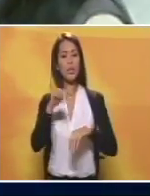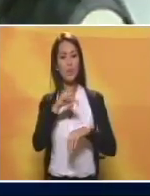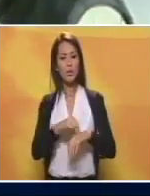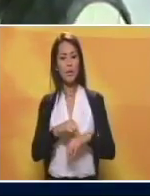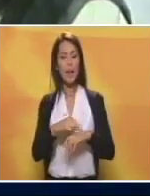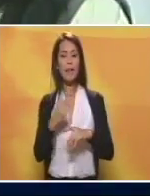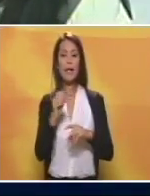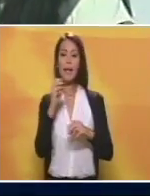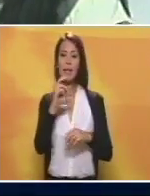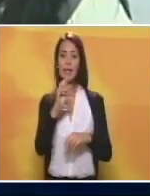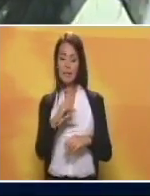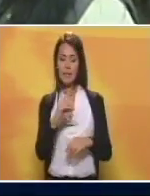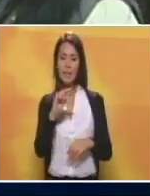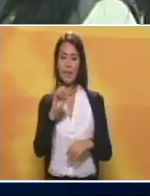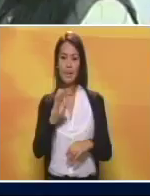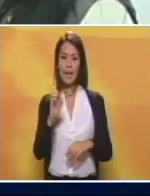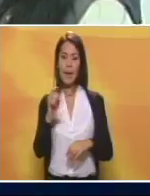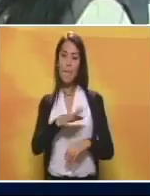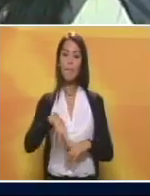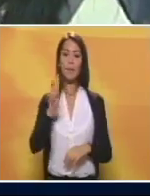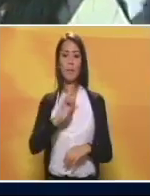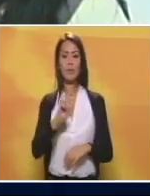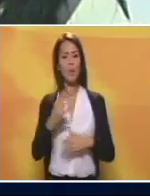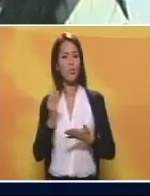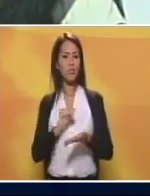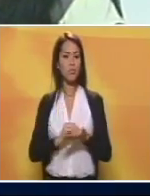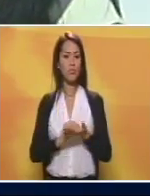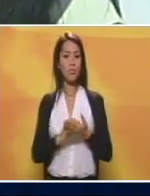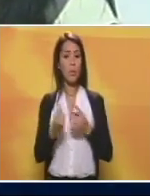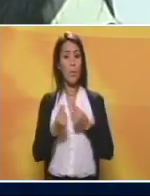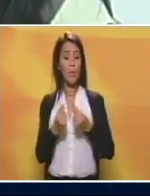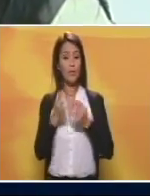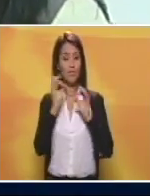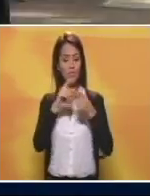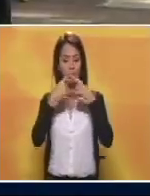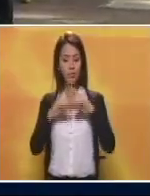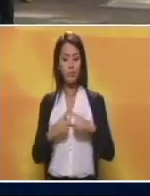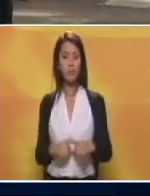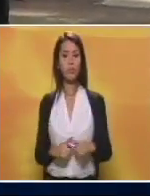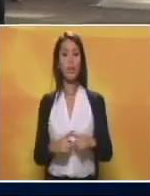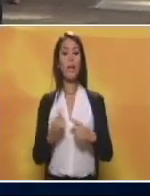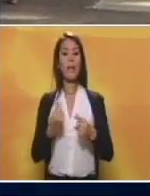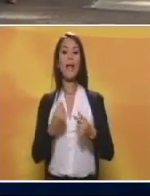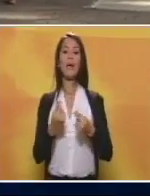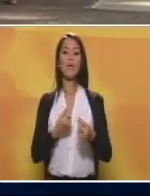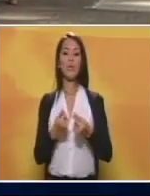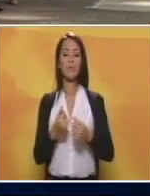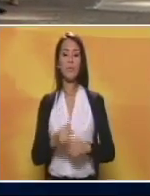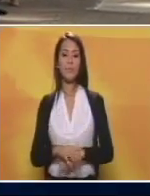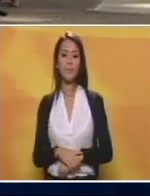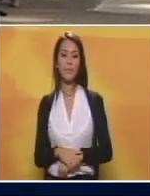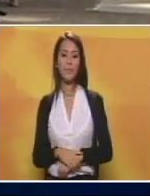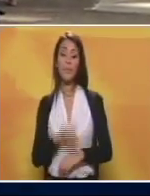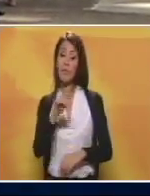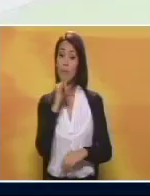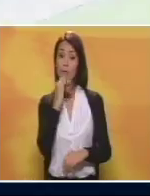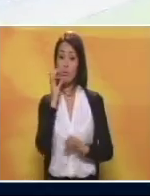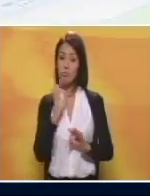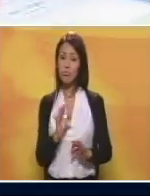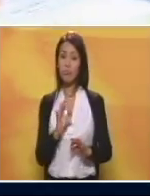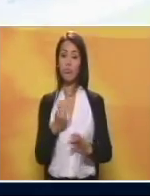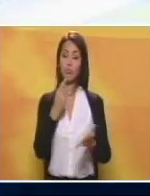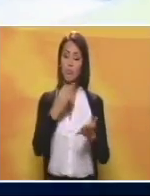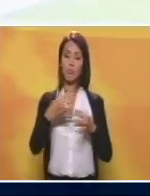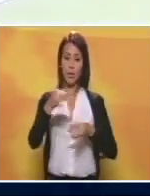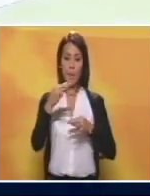de SNE, ubicada en Plaza Venezuela, para abrir el proceso de contabilidad de sus operaciones económicas y financieras. Además, deberán consignar